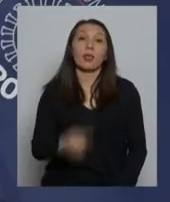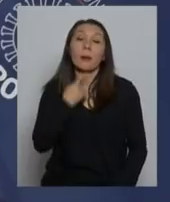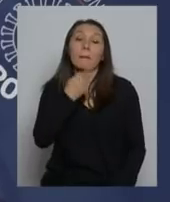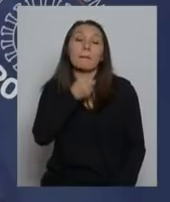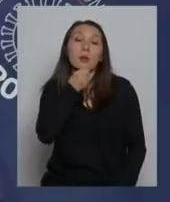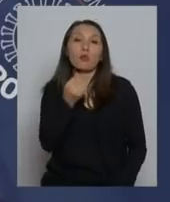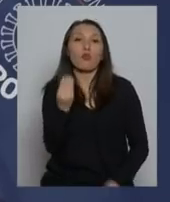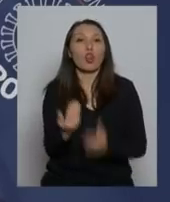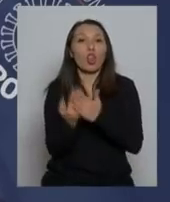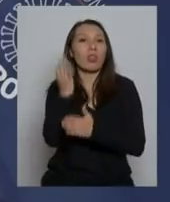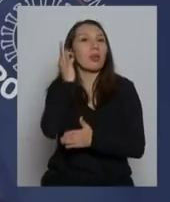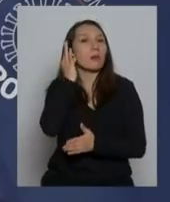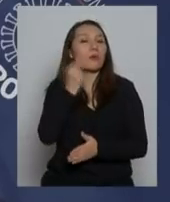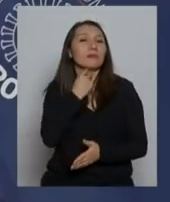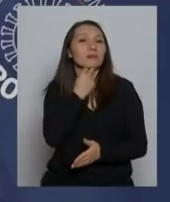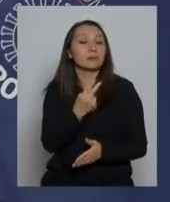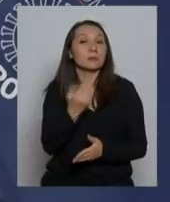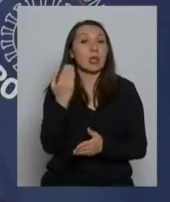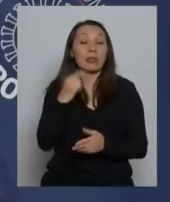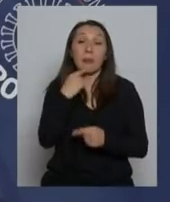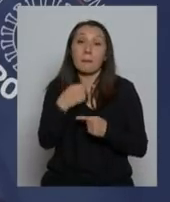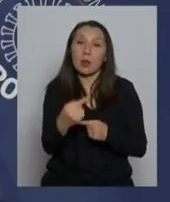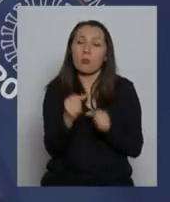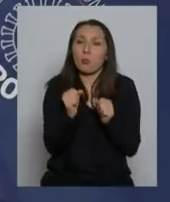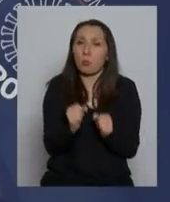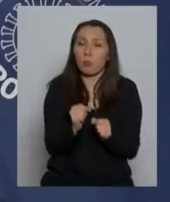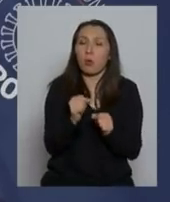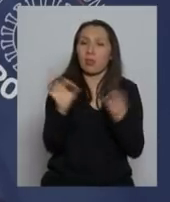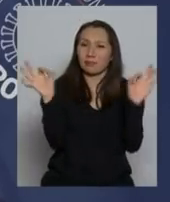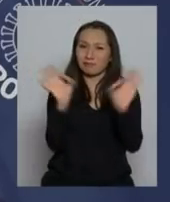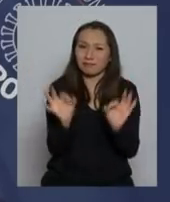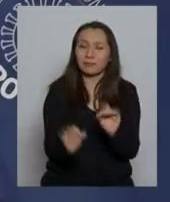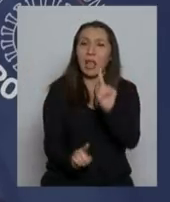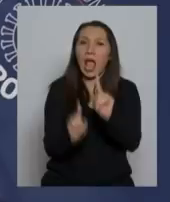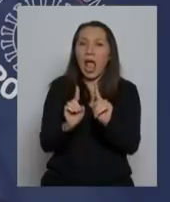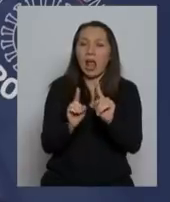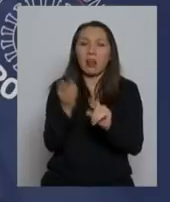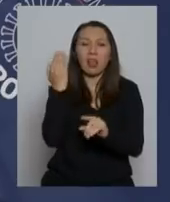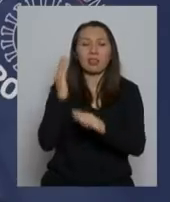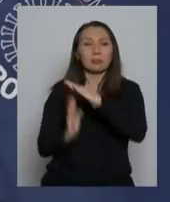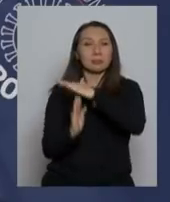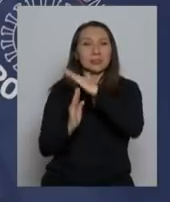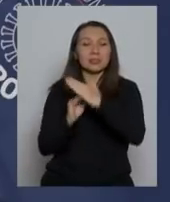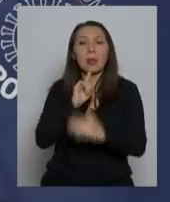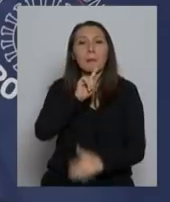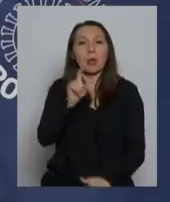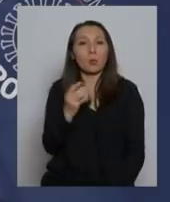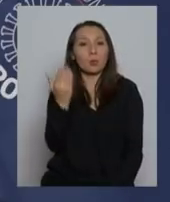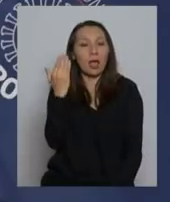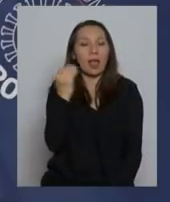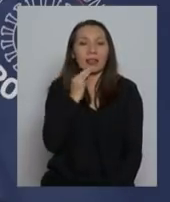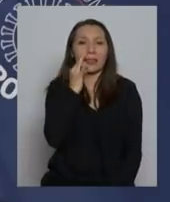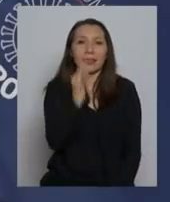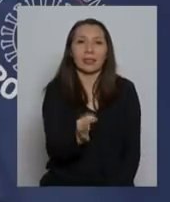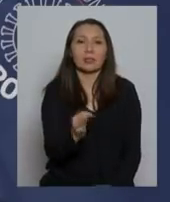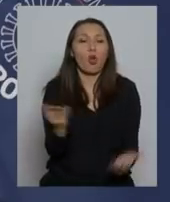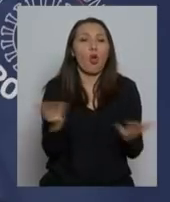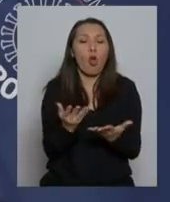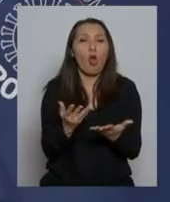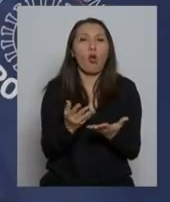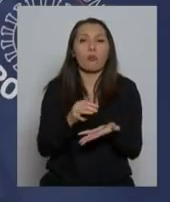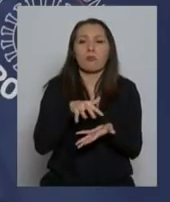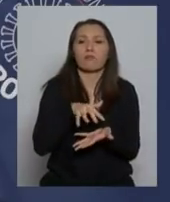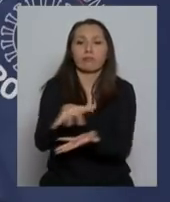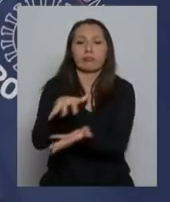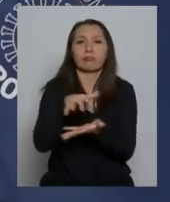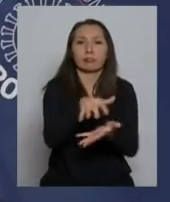Buenos días. Antes de las preguntas que tengo preparadas, a ver si puede puntualizar sobre algo que quedó pendiente de la pregunta anterior sobre cómo se reparten